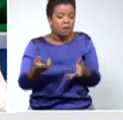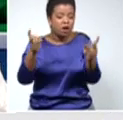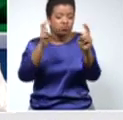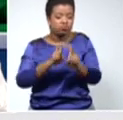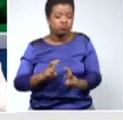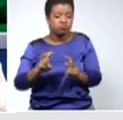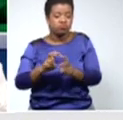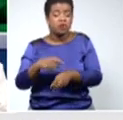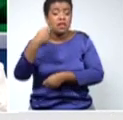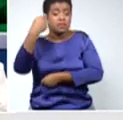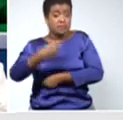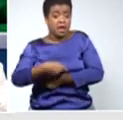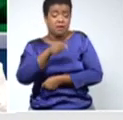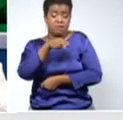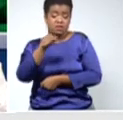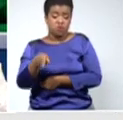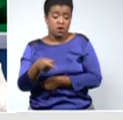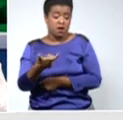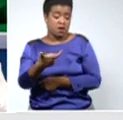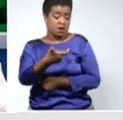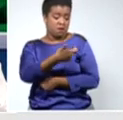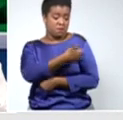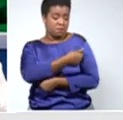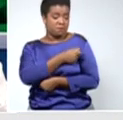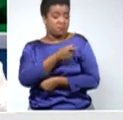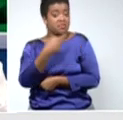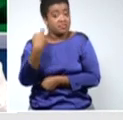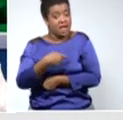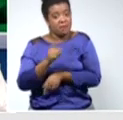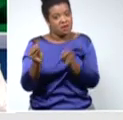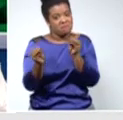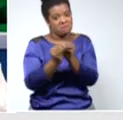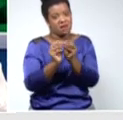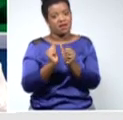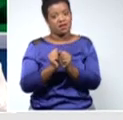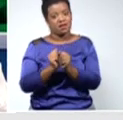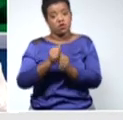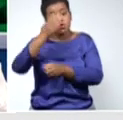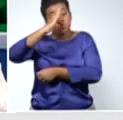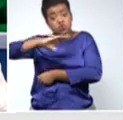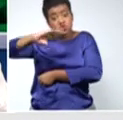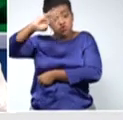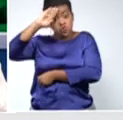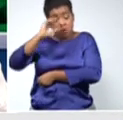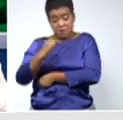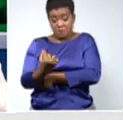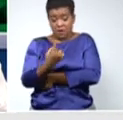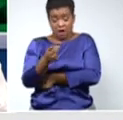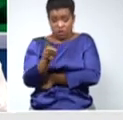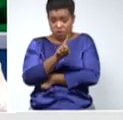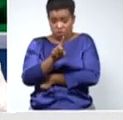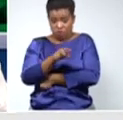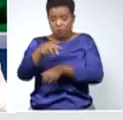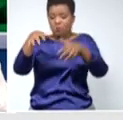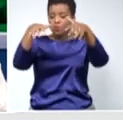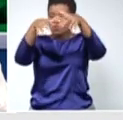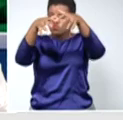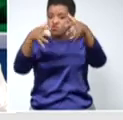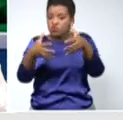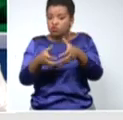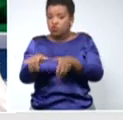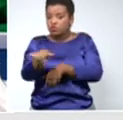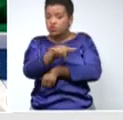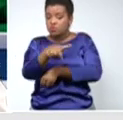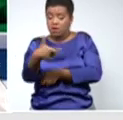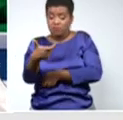la transmita. De todas formas, yo reitero, no las cubanas, todas las vacunas en el mundo, que además son vacunas que